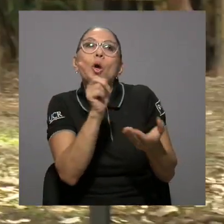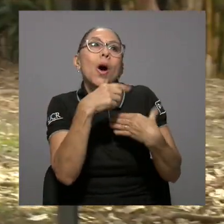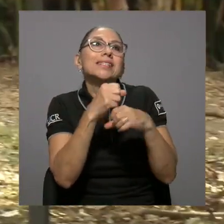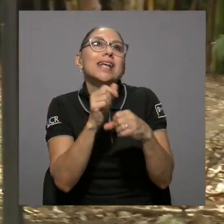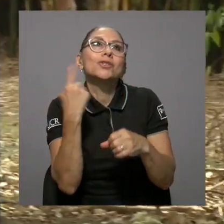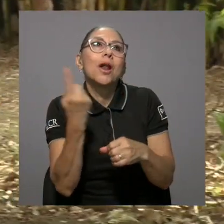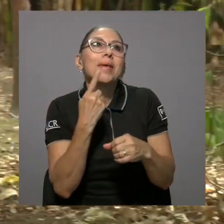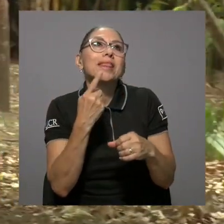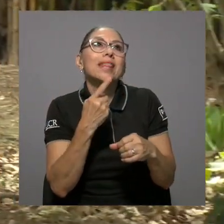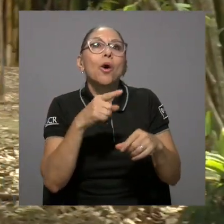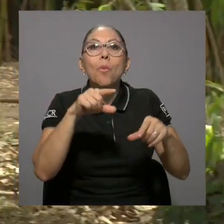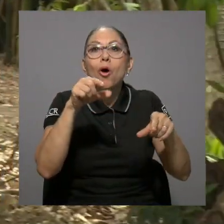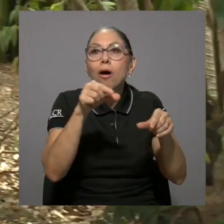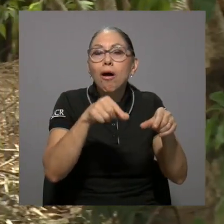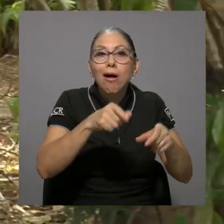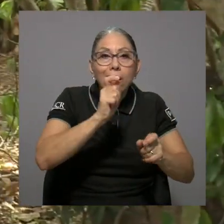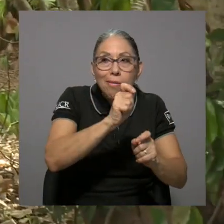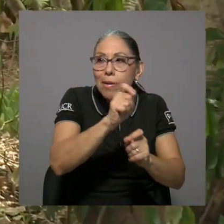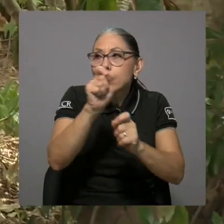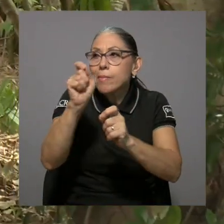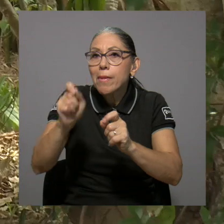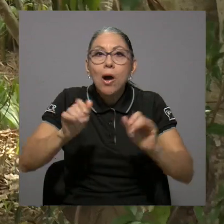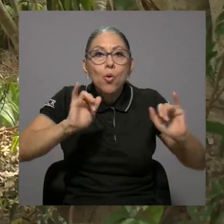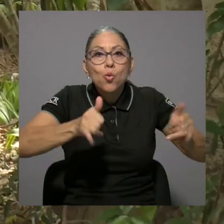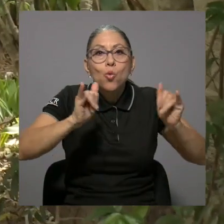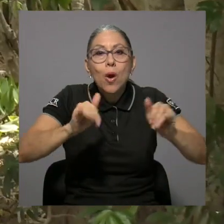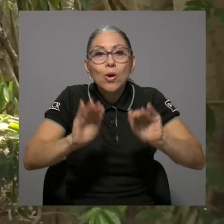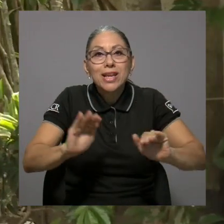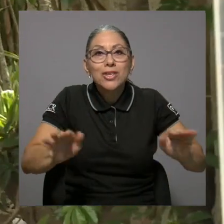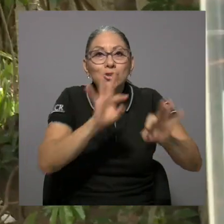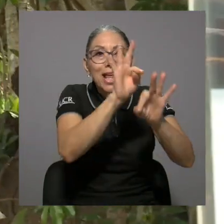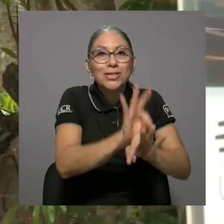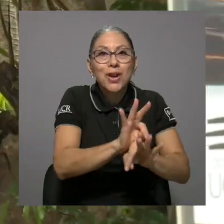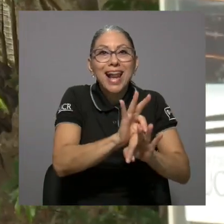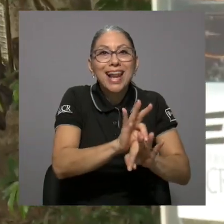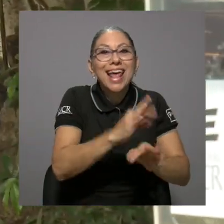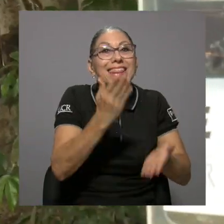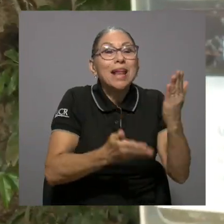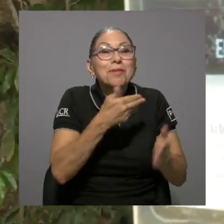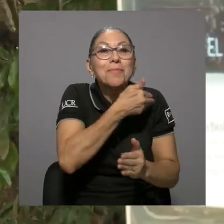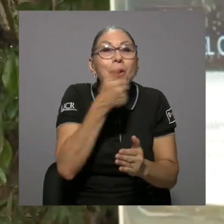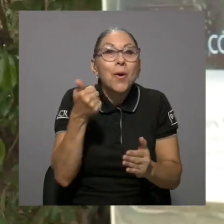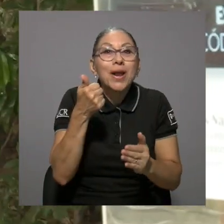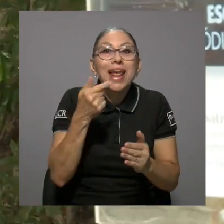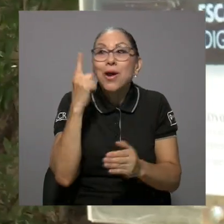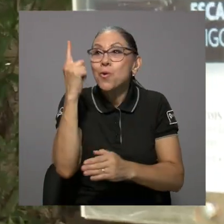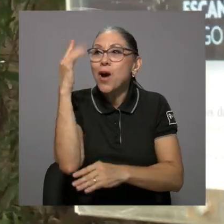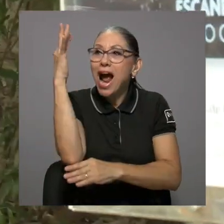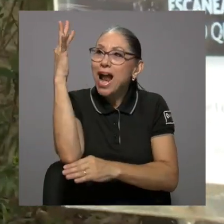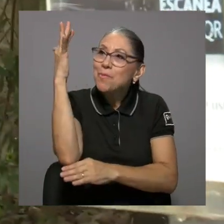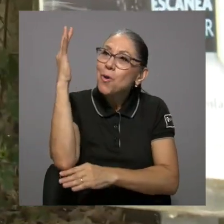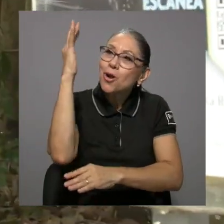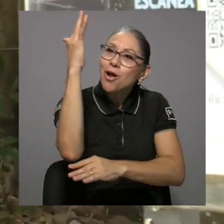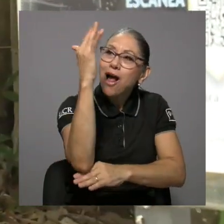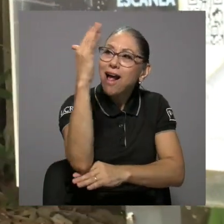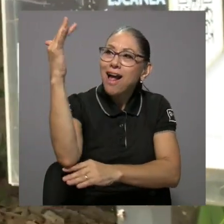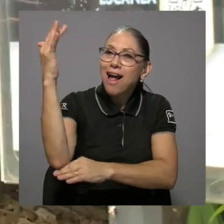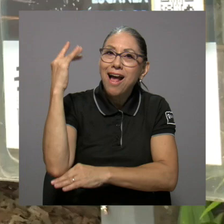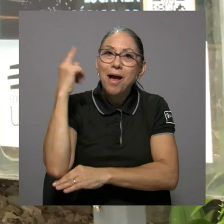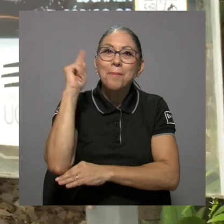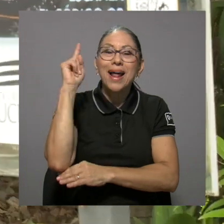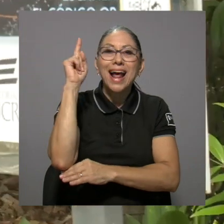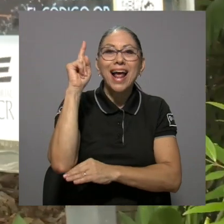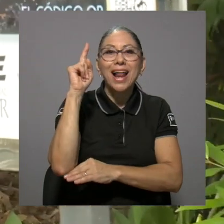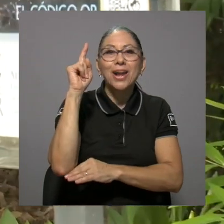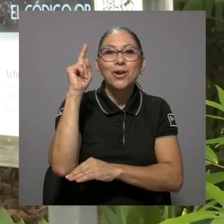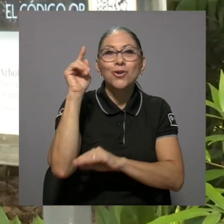juego de niños tradicional, podemos trabajar más bien un árbol, ¿verdad? O especies para que los niños